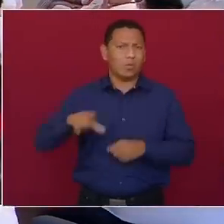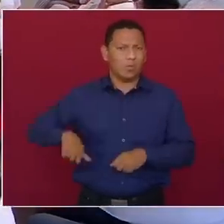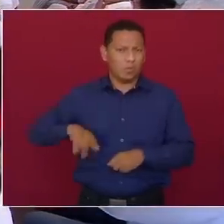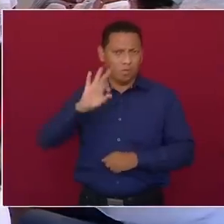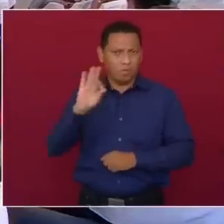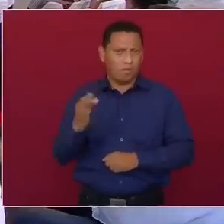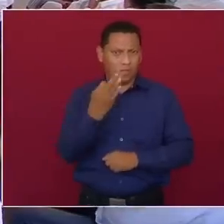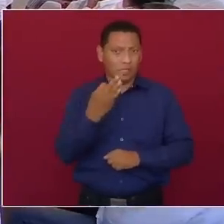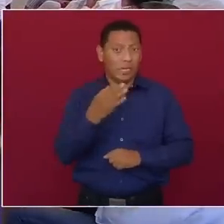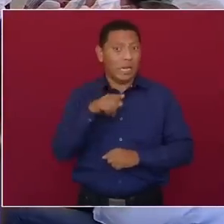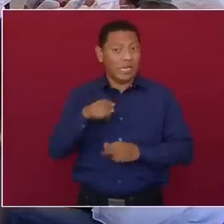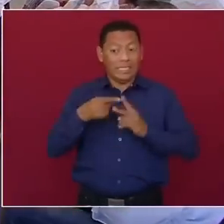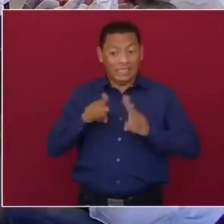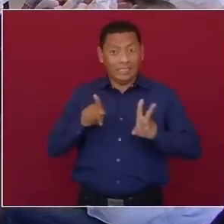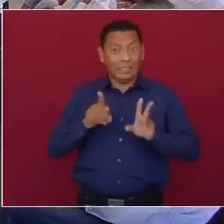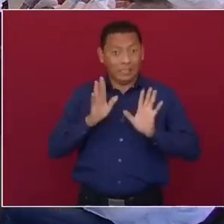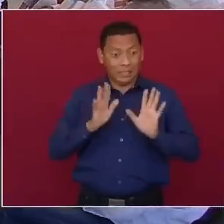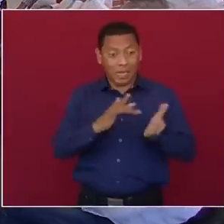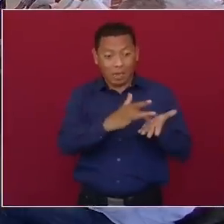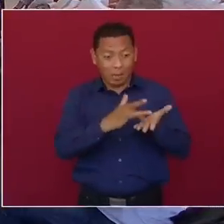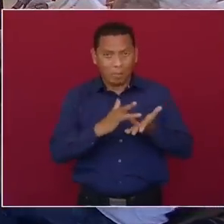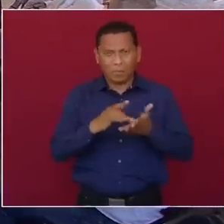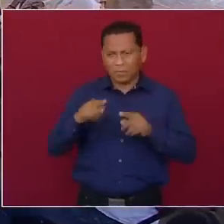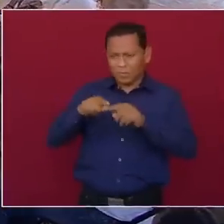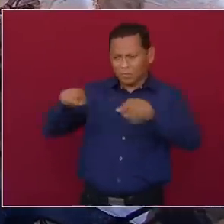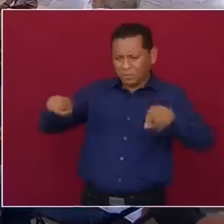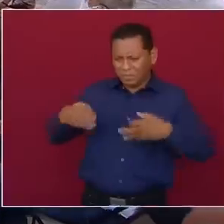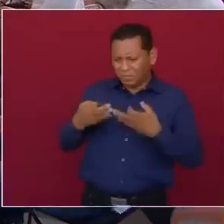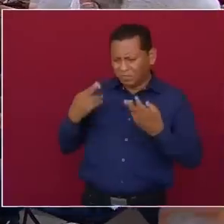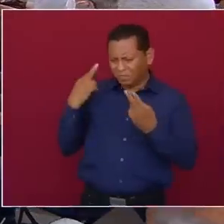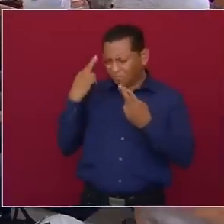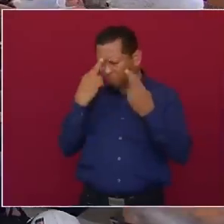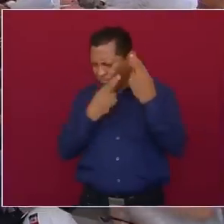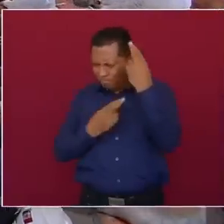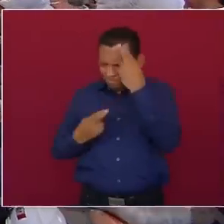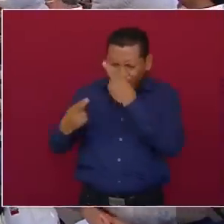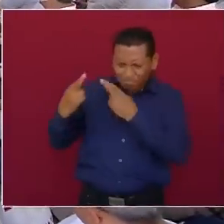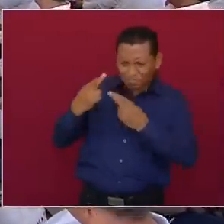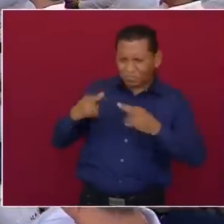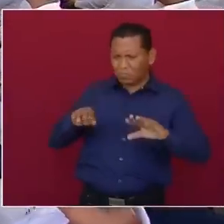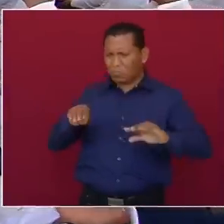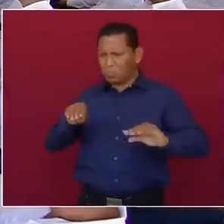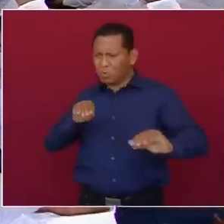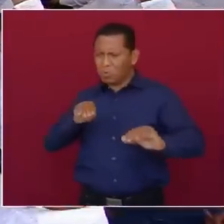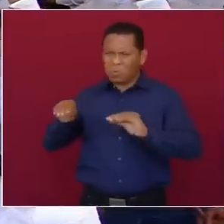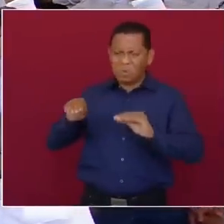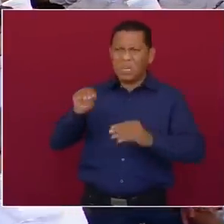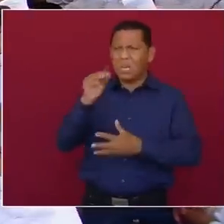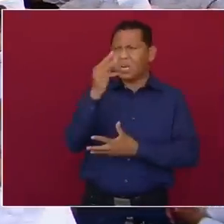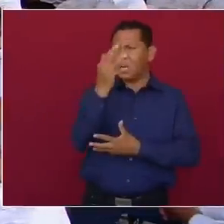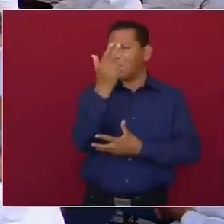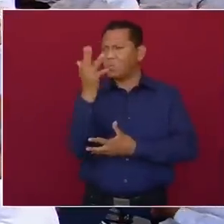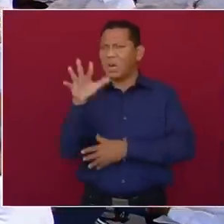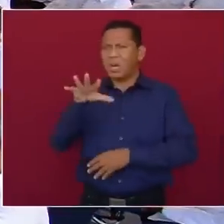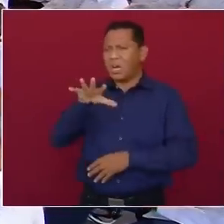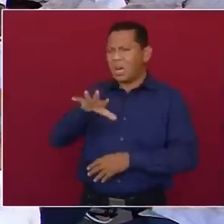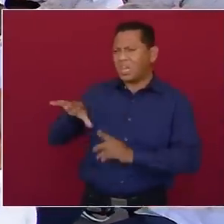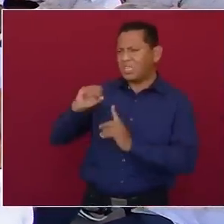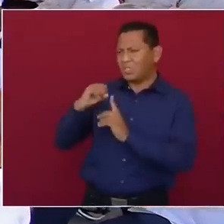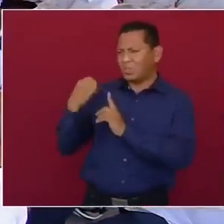estudios correspondientes, geológicos, de mecánica de suelos, sísmico, ambiental, social y